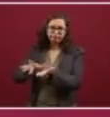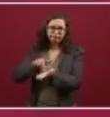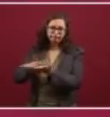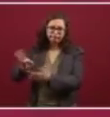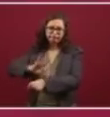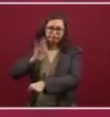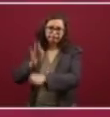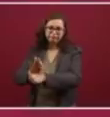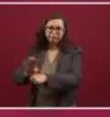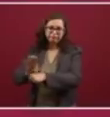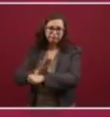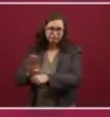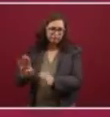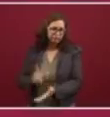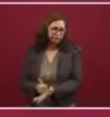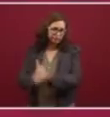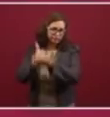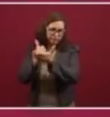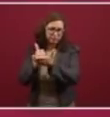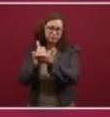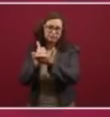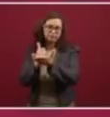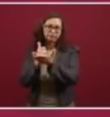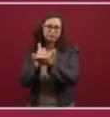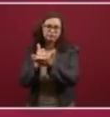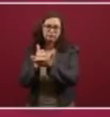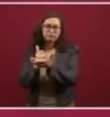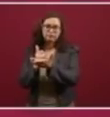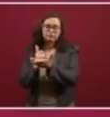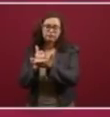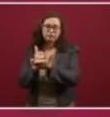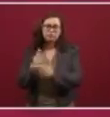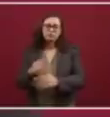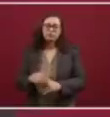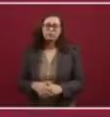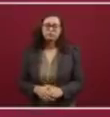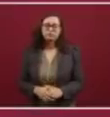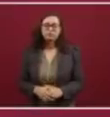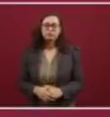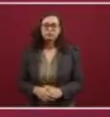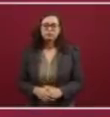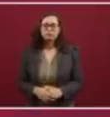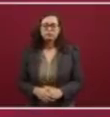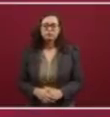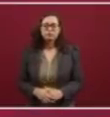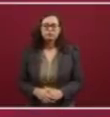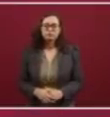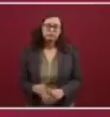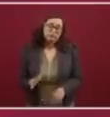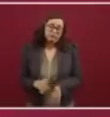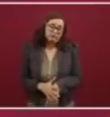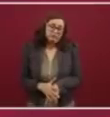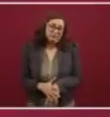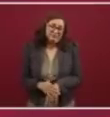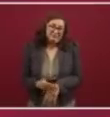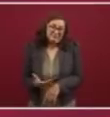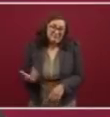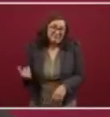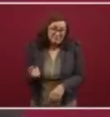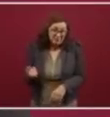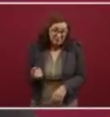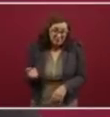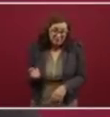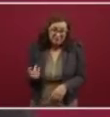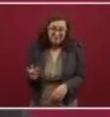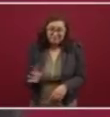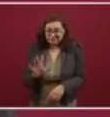porque miren, lo que dejó la